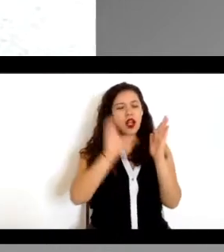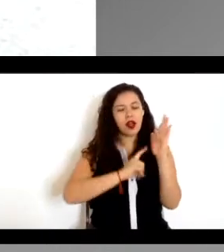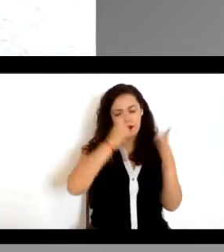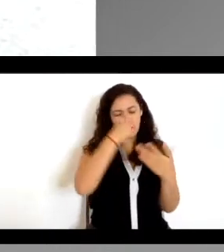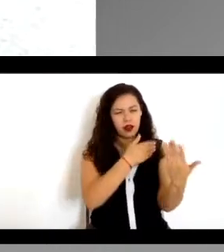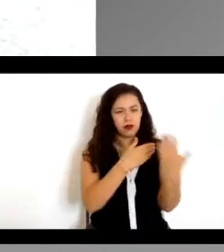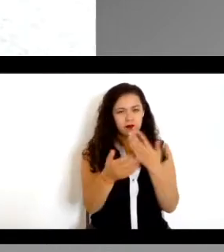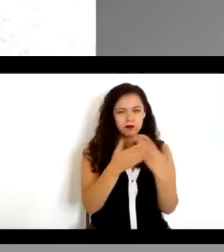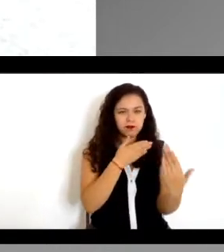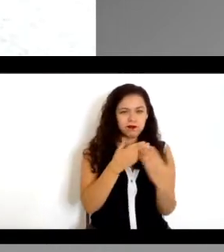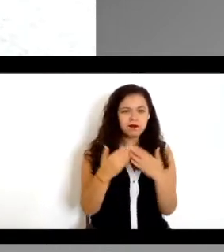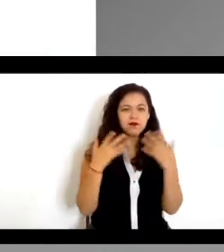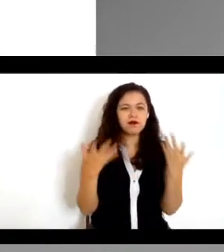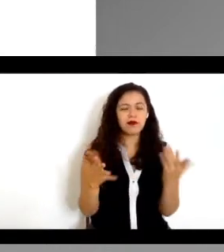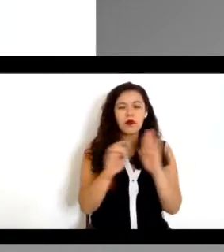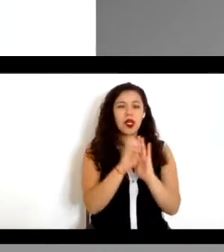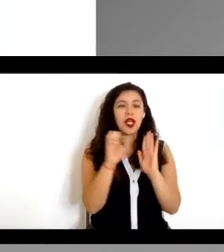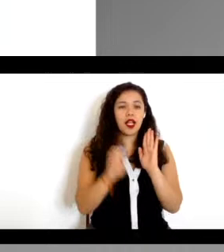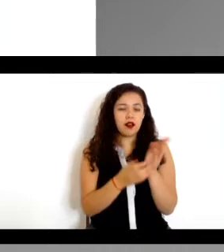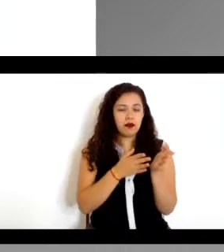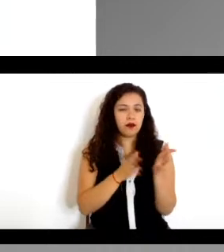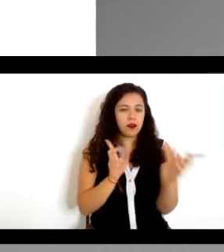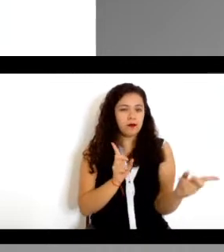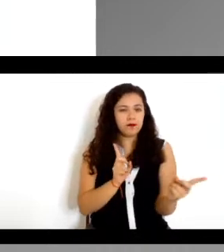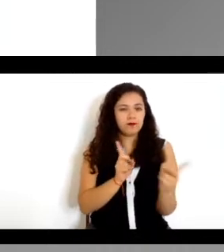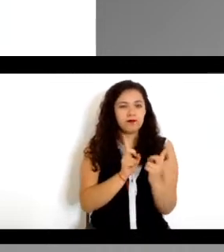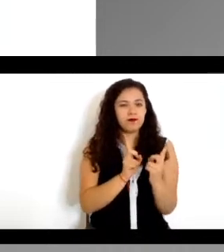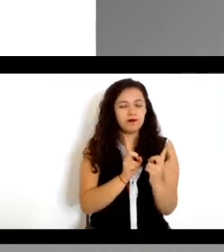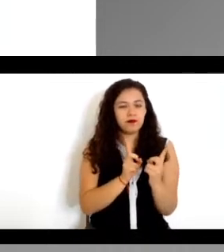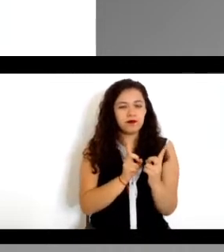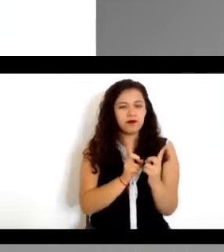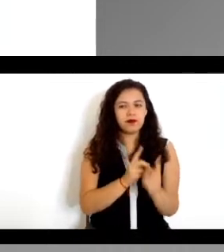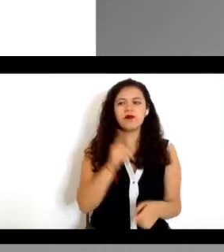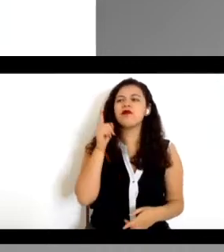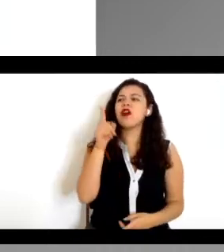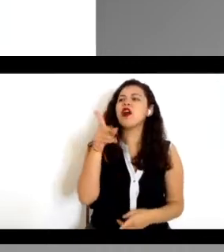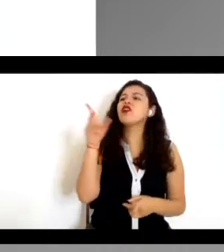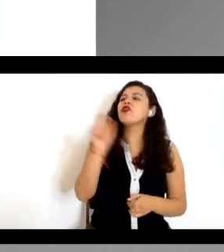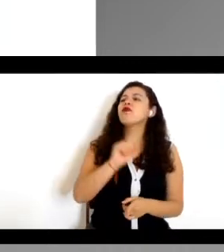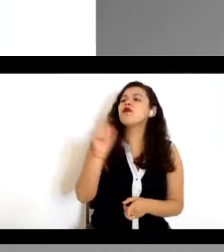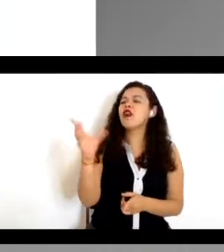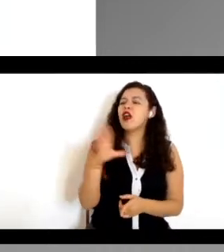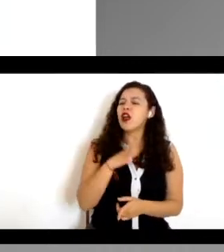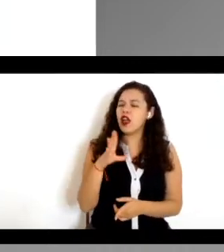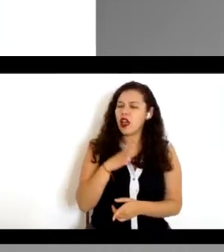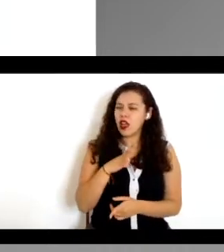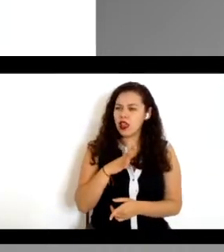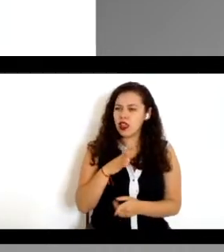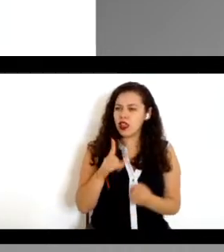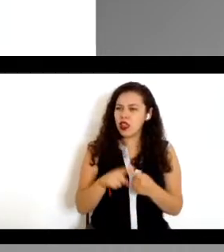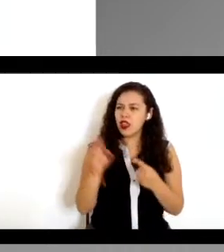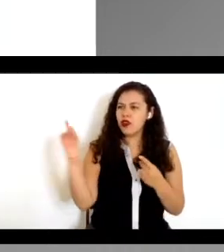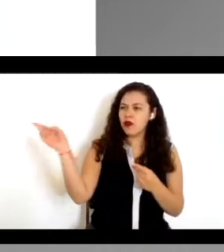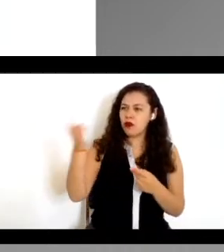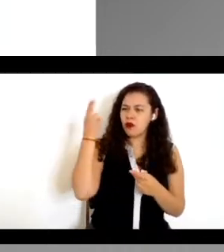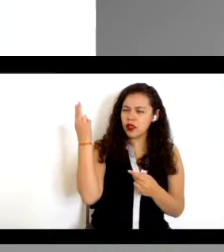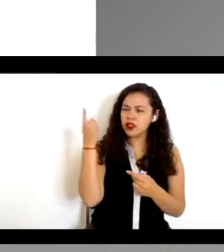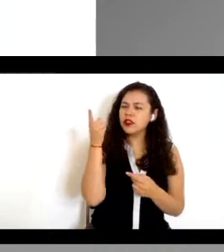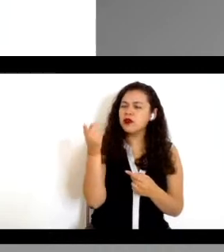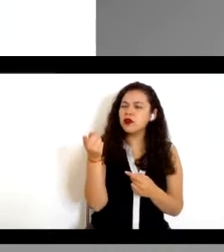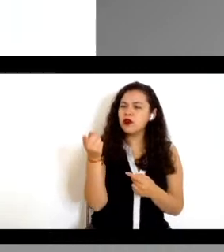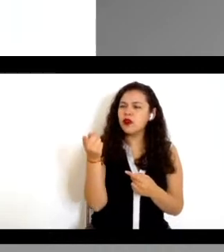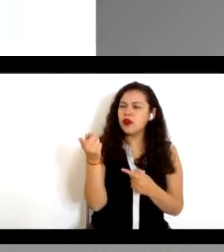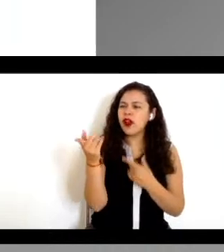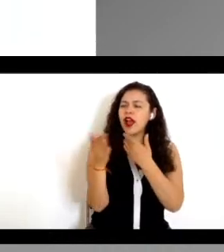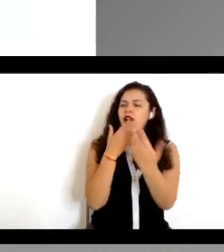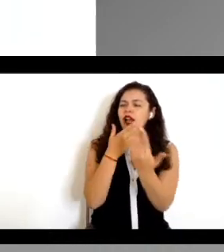el acercamiento. ¿Qué tienes tú como profesional, como universidad? ¿Qué acción